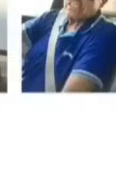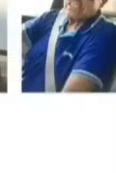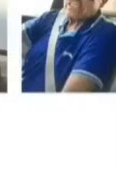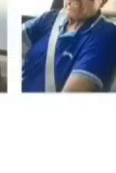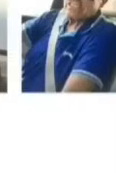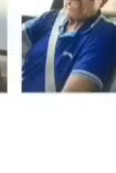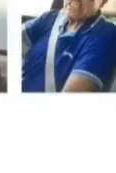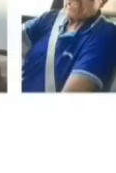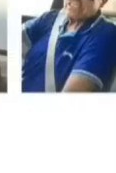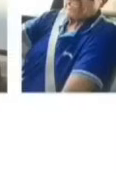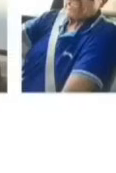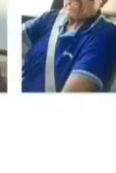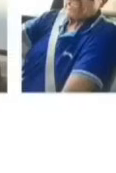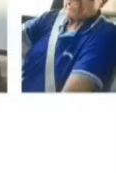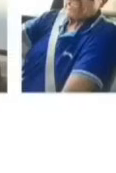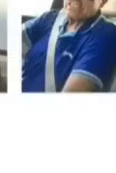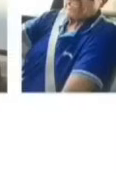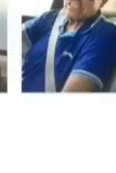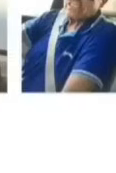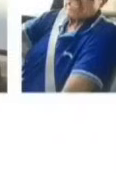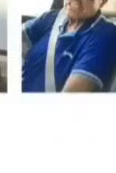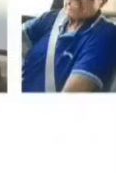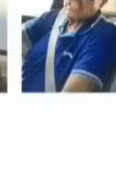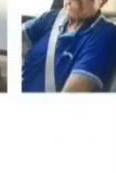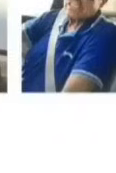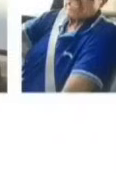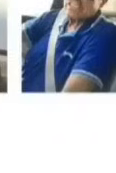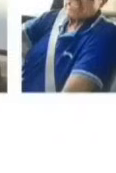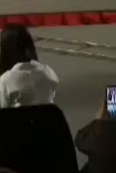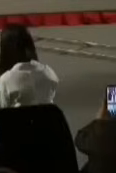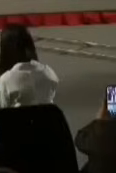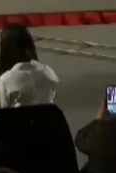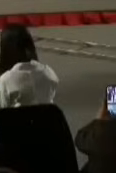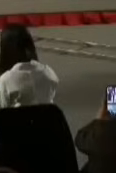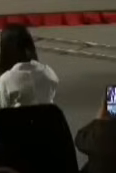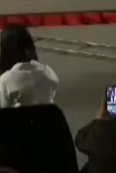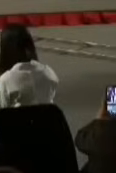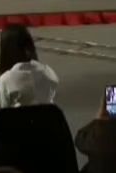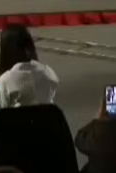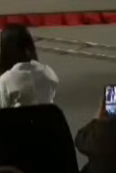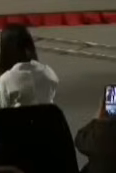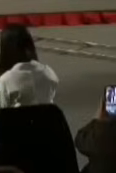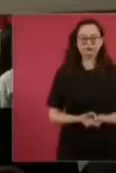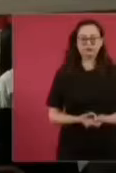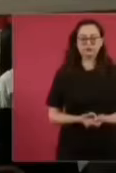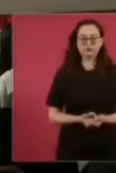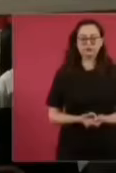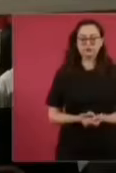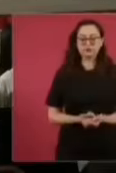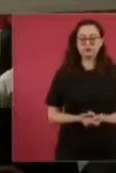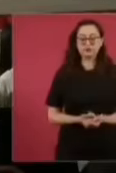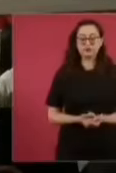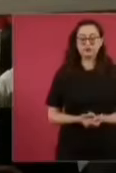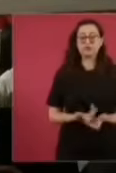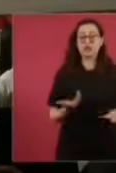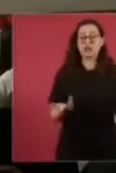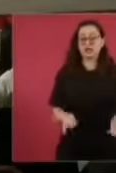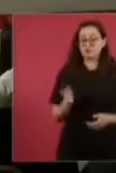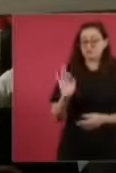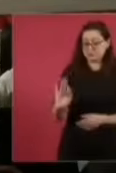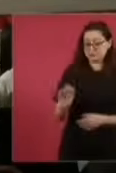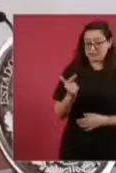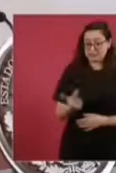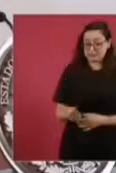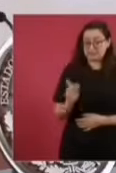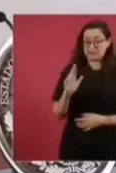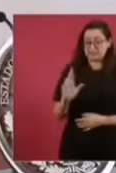el comunicado en la opinión pública. Decir que en la comunicación con la Fiscalía General de la